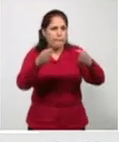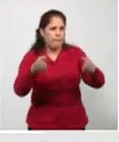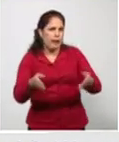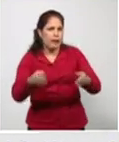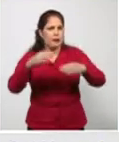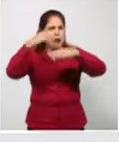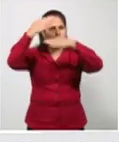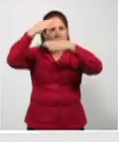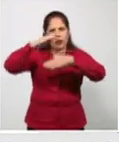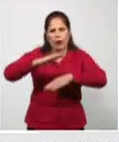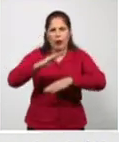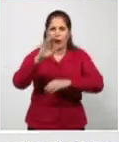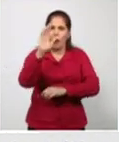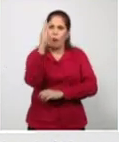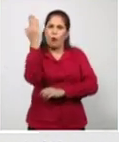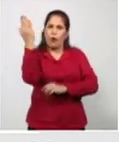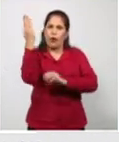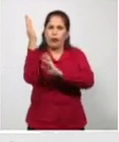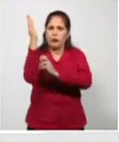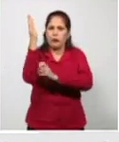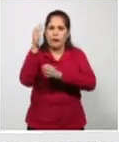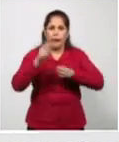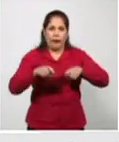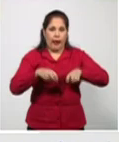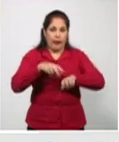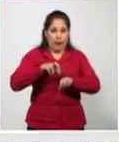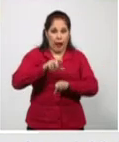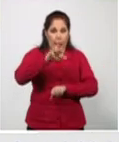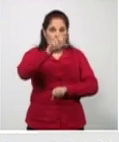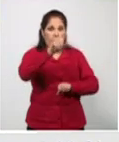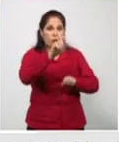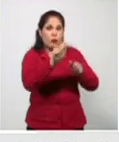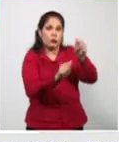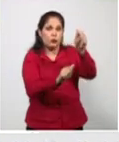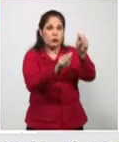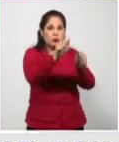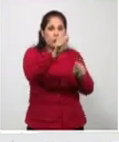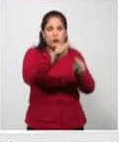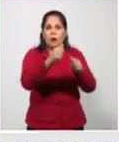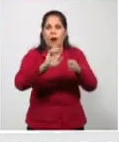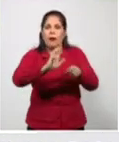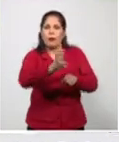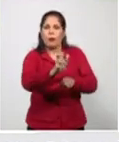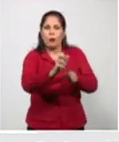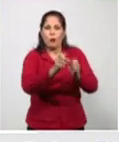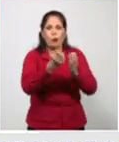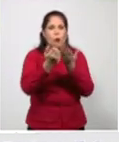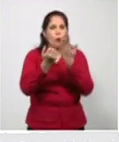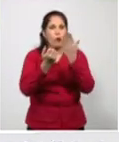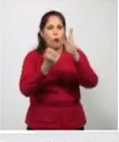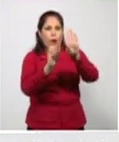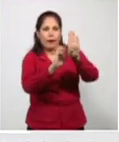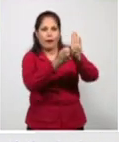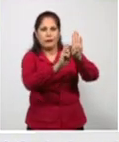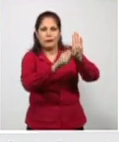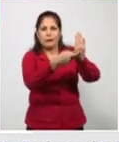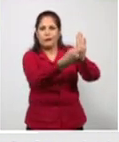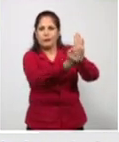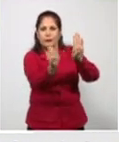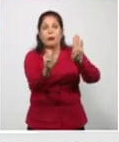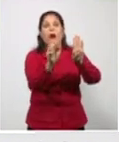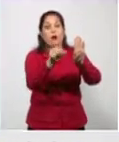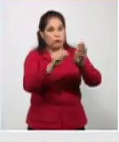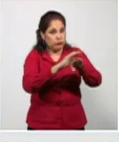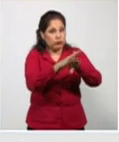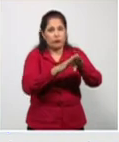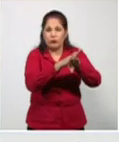de las barandas, de las escaleras, de los pomos de las puertas, realmente eso es importante, con hipoclorito, como también